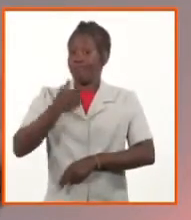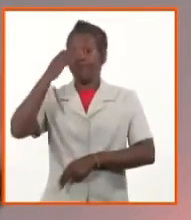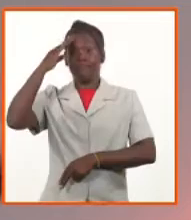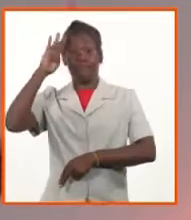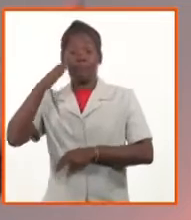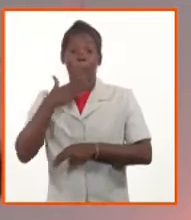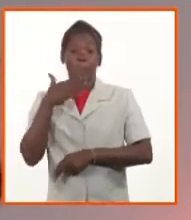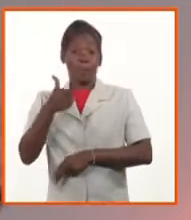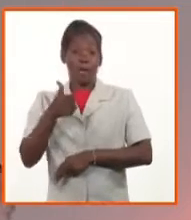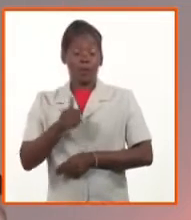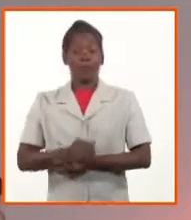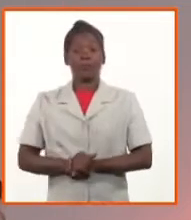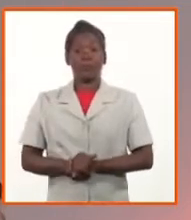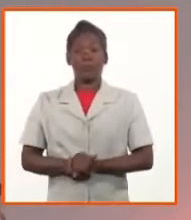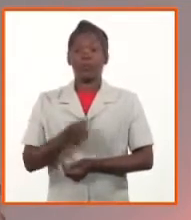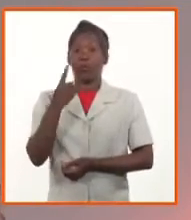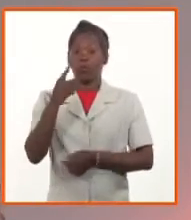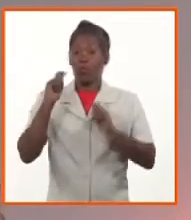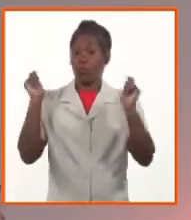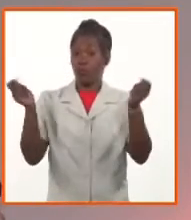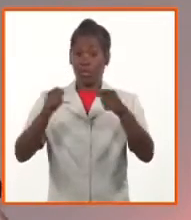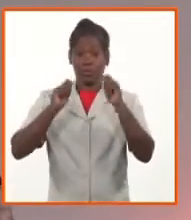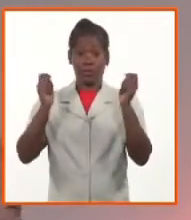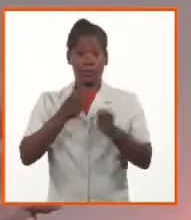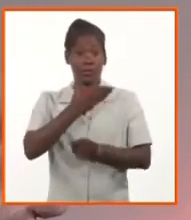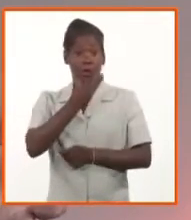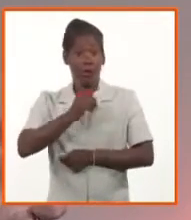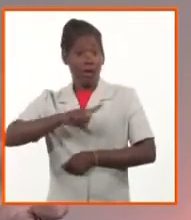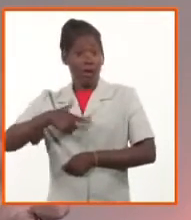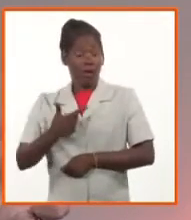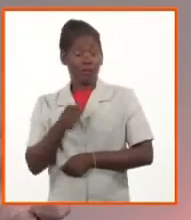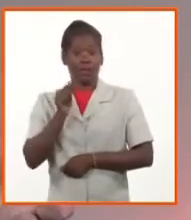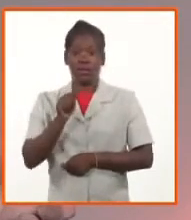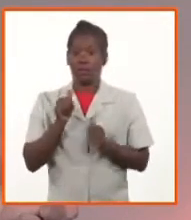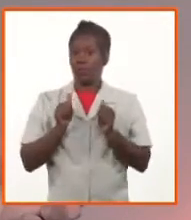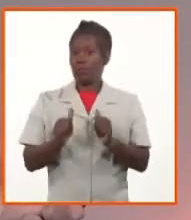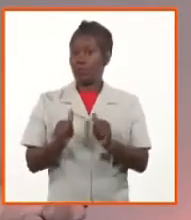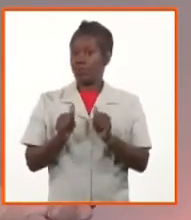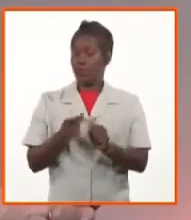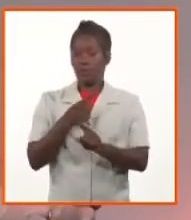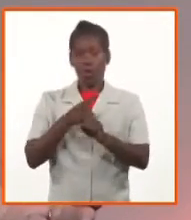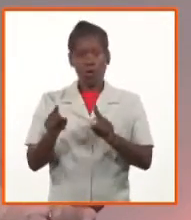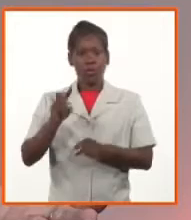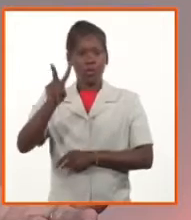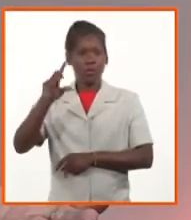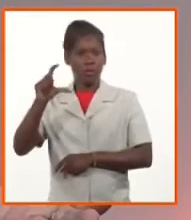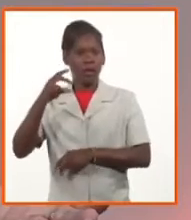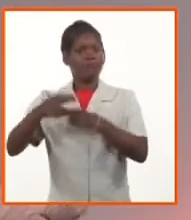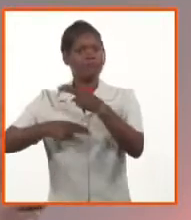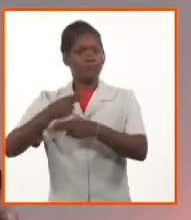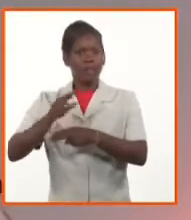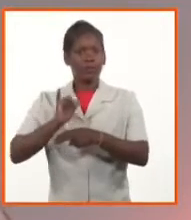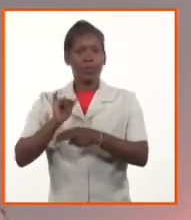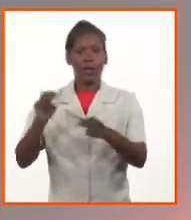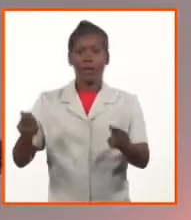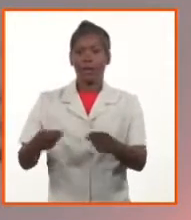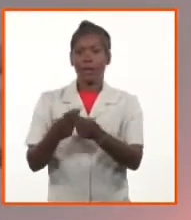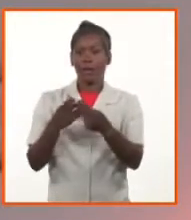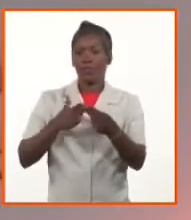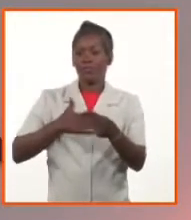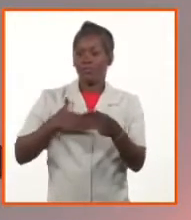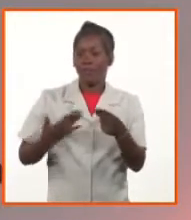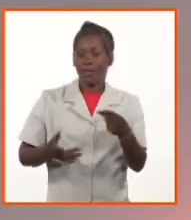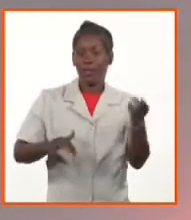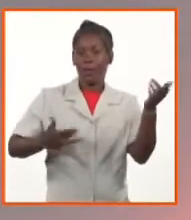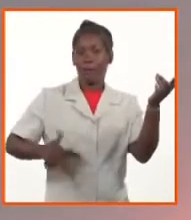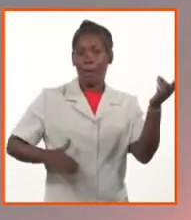las romerías de mayo, Festival Mundial de Juventudes Artísticas. Pero, por ejemplo, está el Lungina en Villa Clara, que quién lo duda es el principal evento de trova en Cuba. Está el